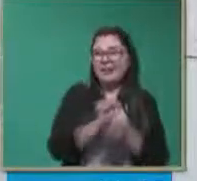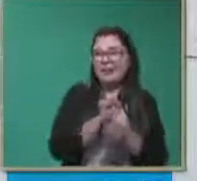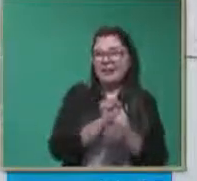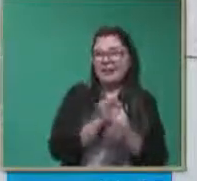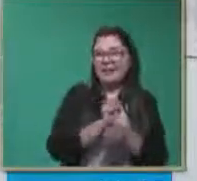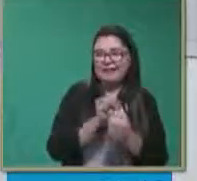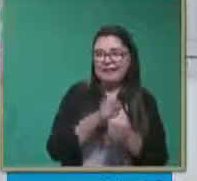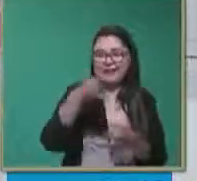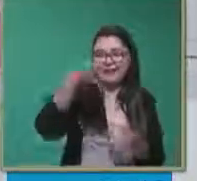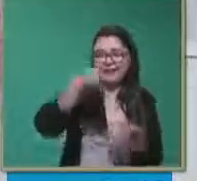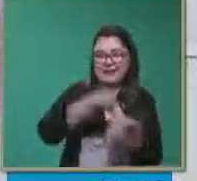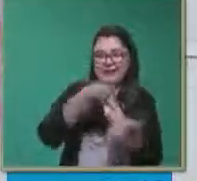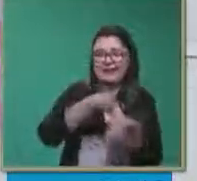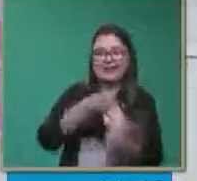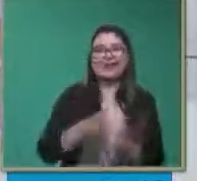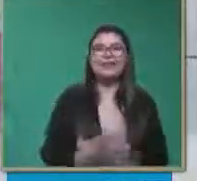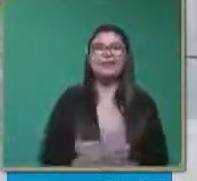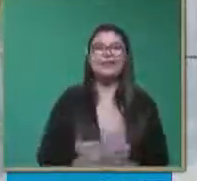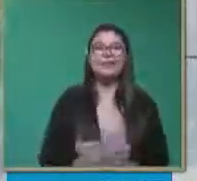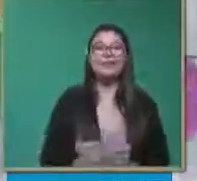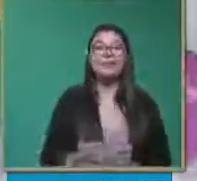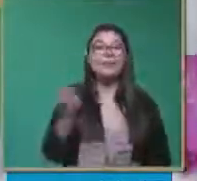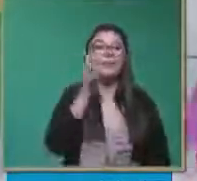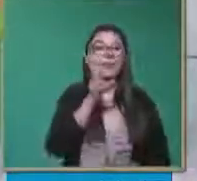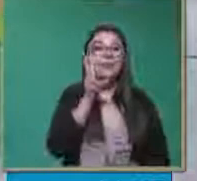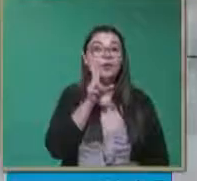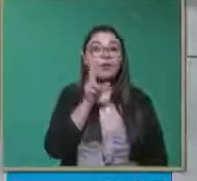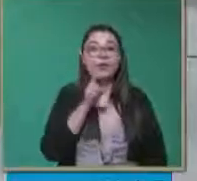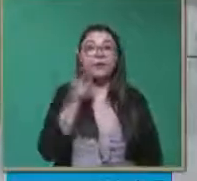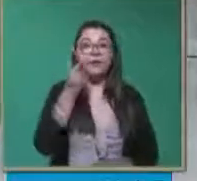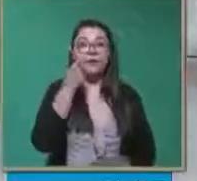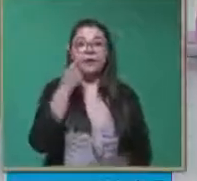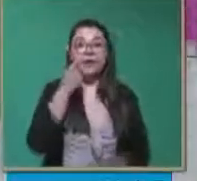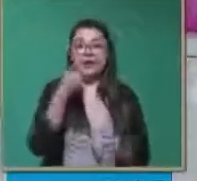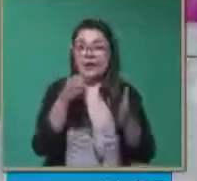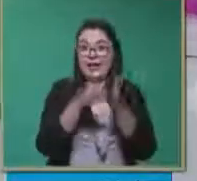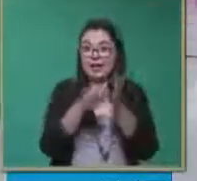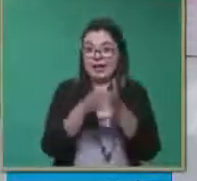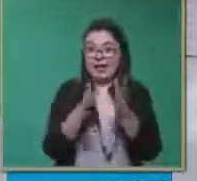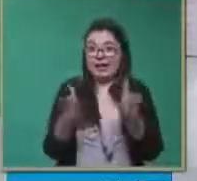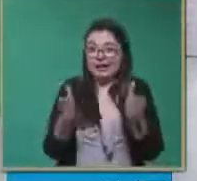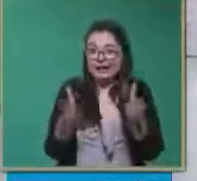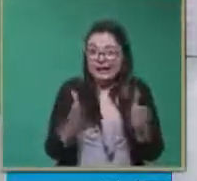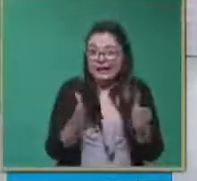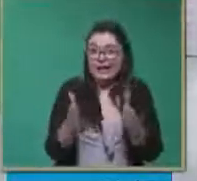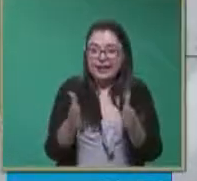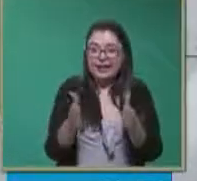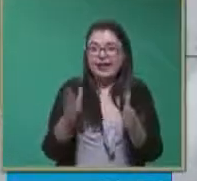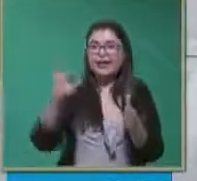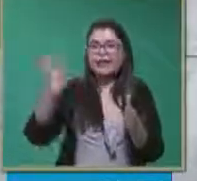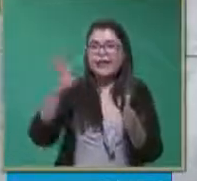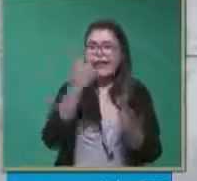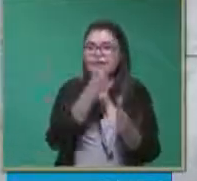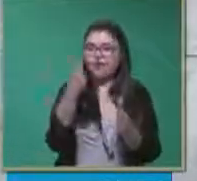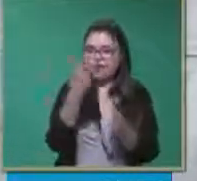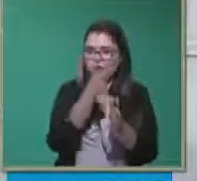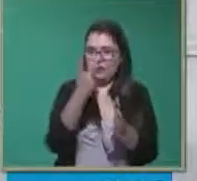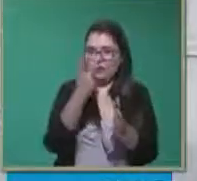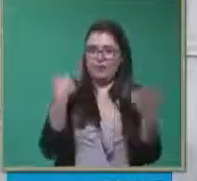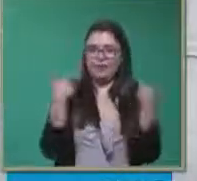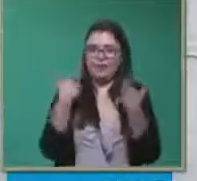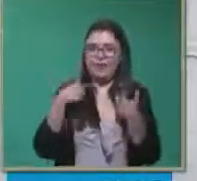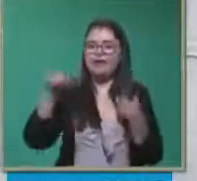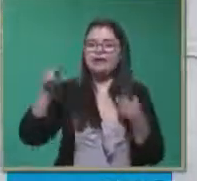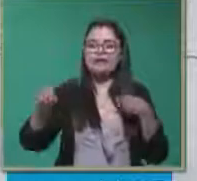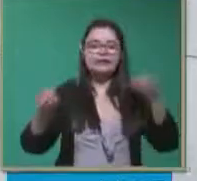Excelente. Bueno, no, la caja va a quedar aquí al centro porque... En esa caja es donde vamos a ir depositando los globos. Y cada quien va a ir contando